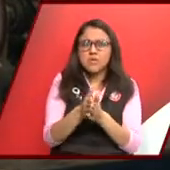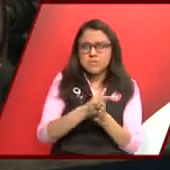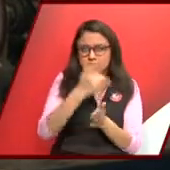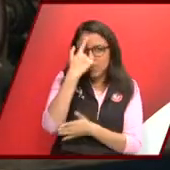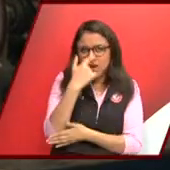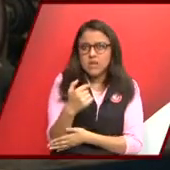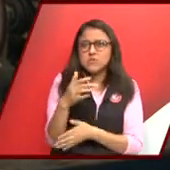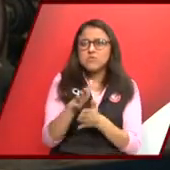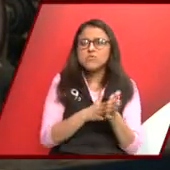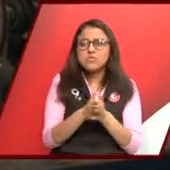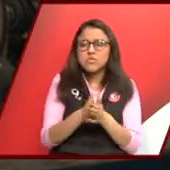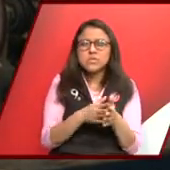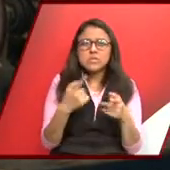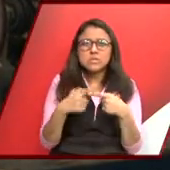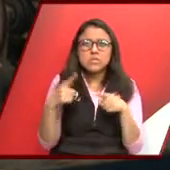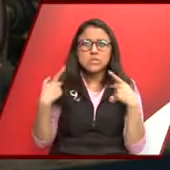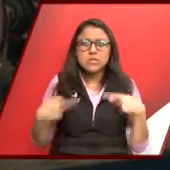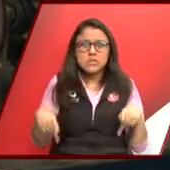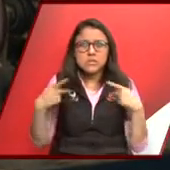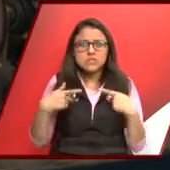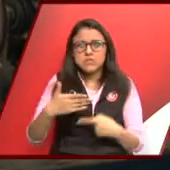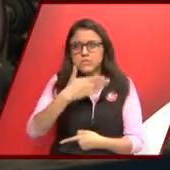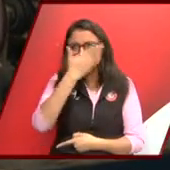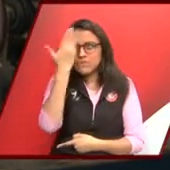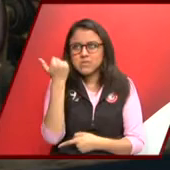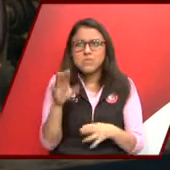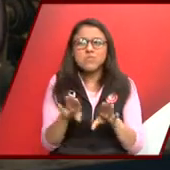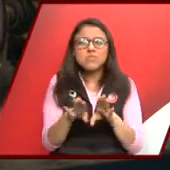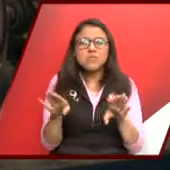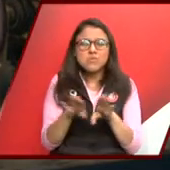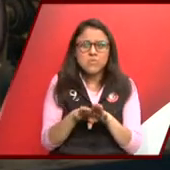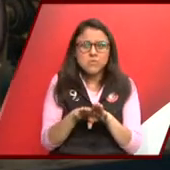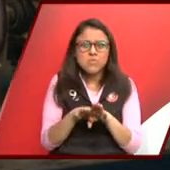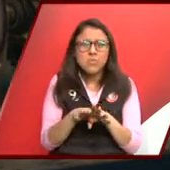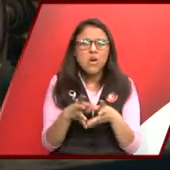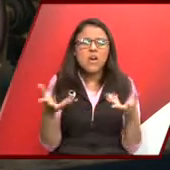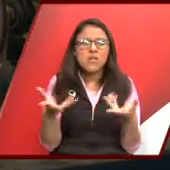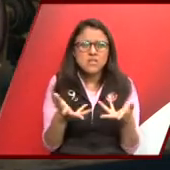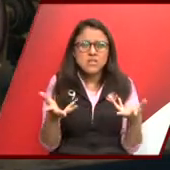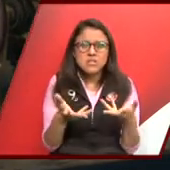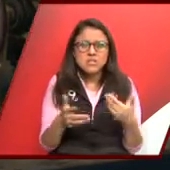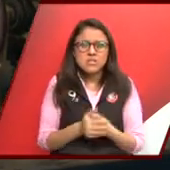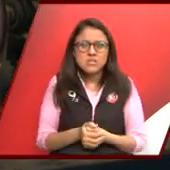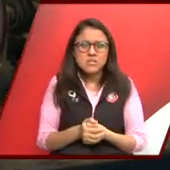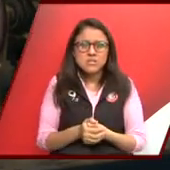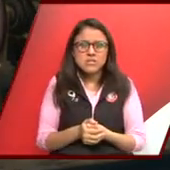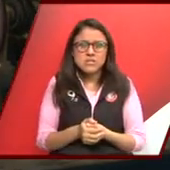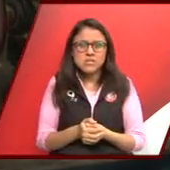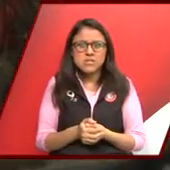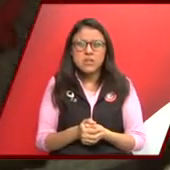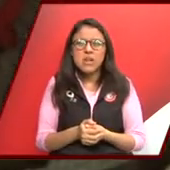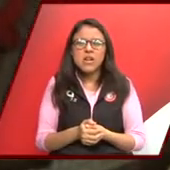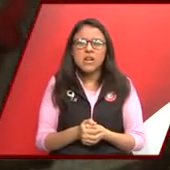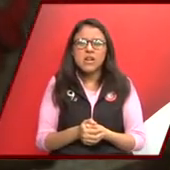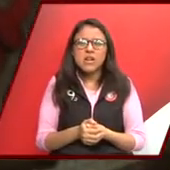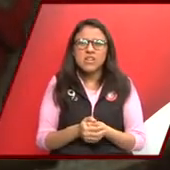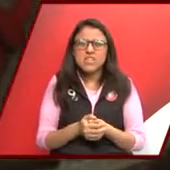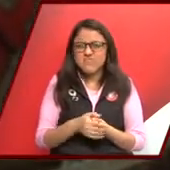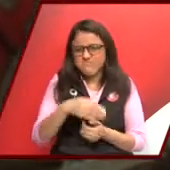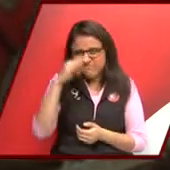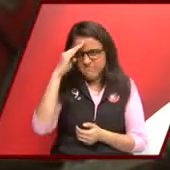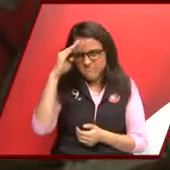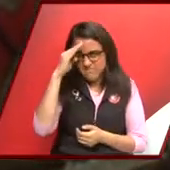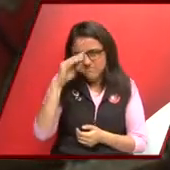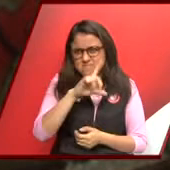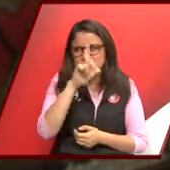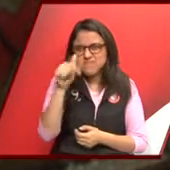chocolate, hay gente que no sabe cómo se hace ese quemado y piensa que